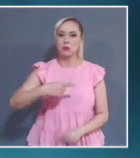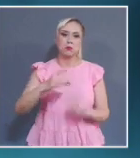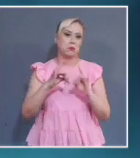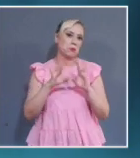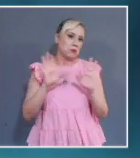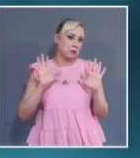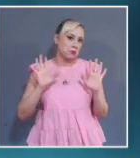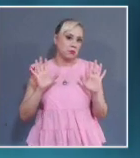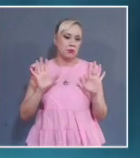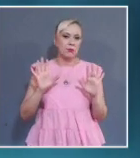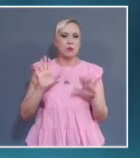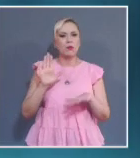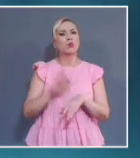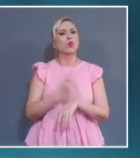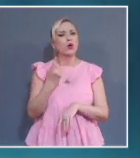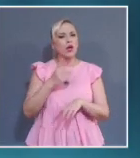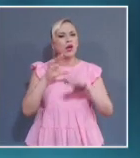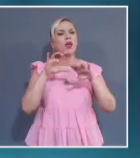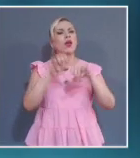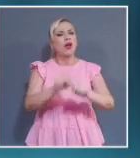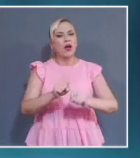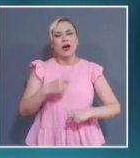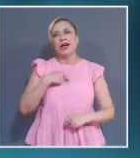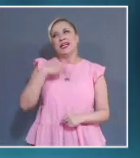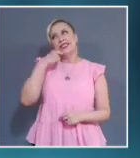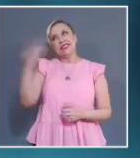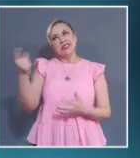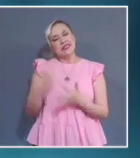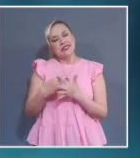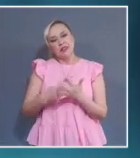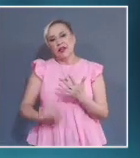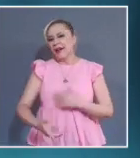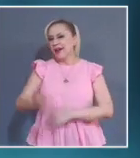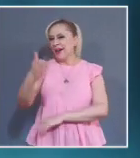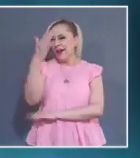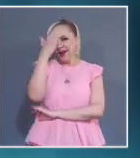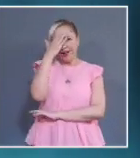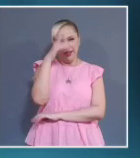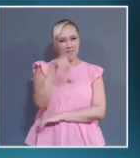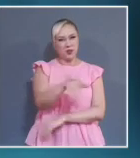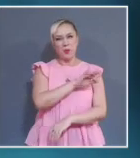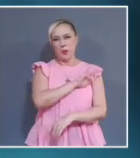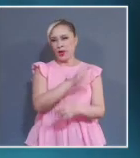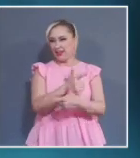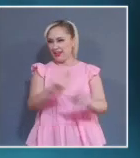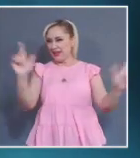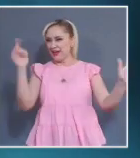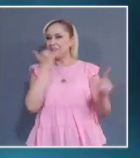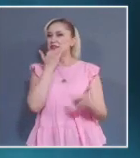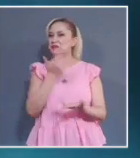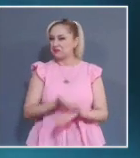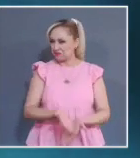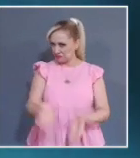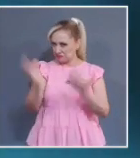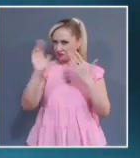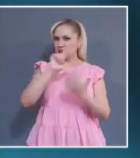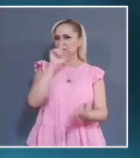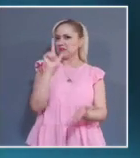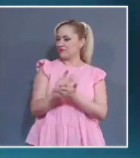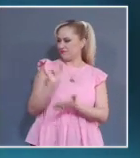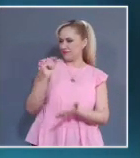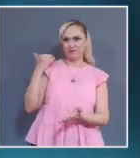habían detenido, ya les dije, y me dice, ay, tú sales con amnistía. Es una ley que acaba de salir